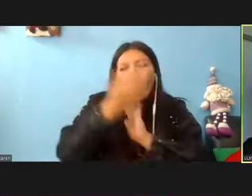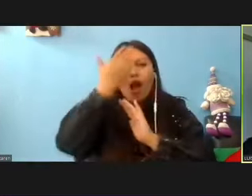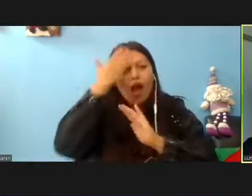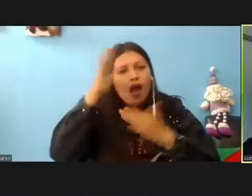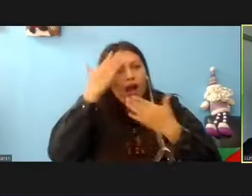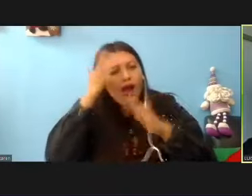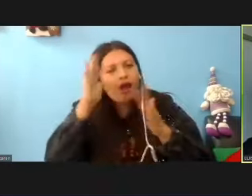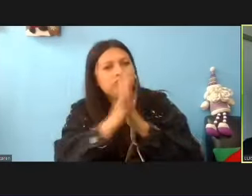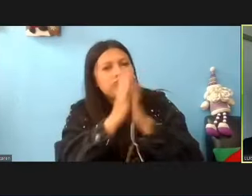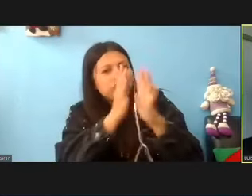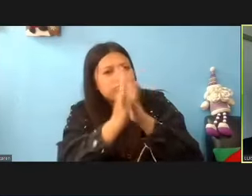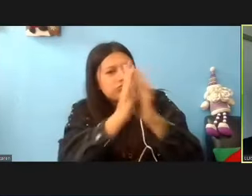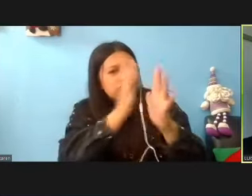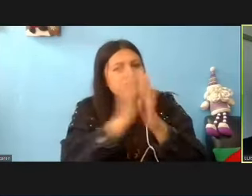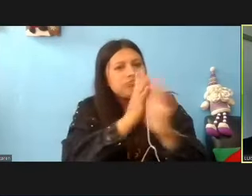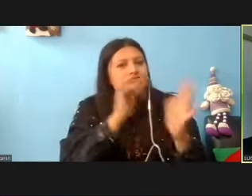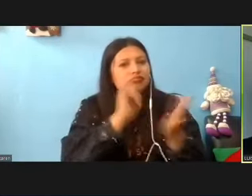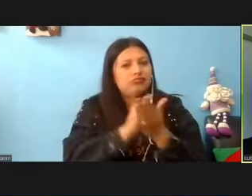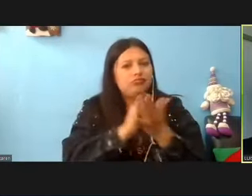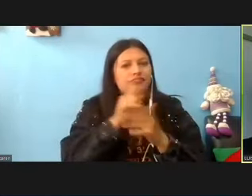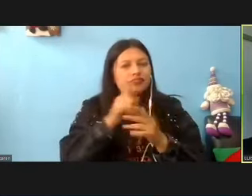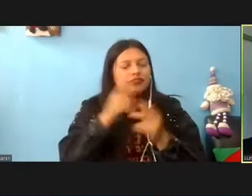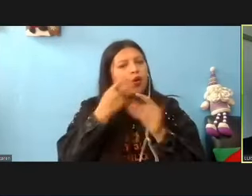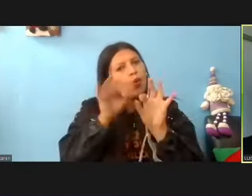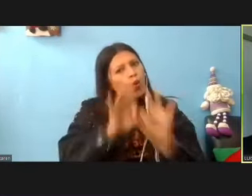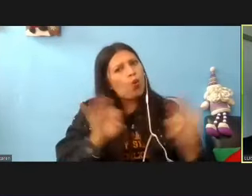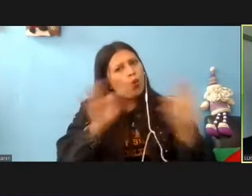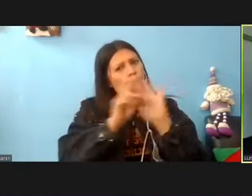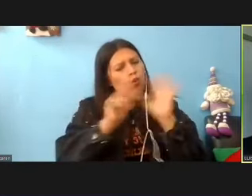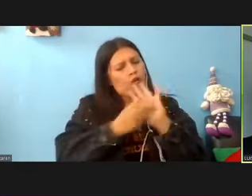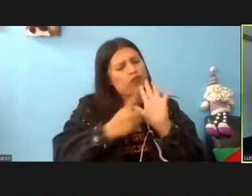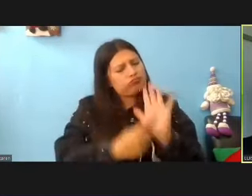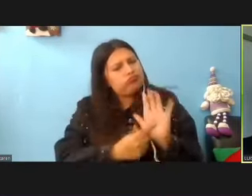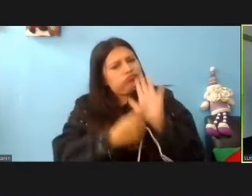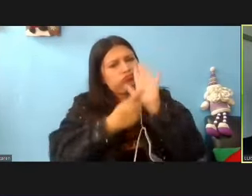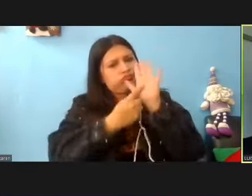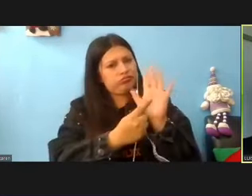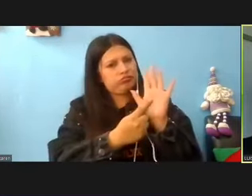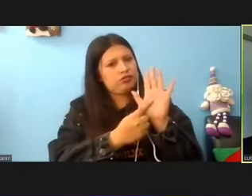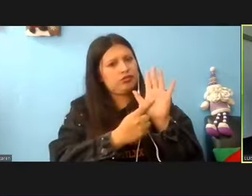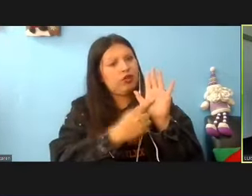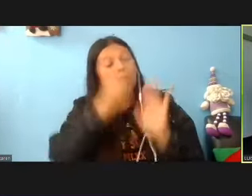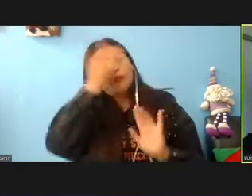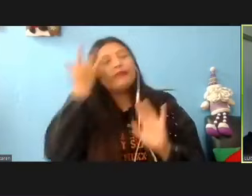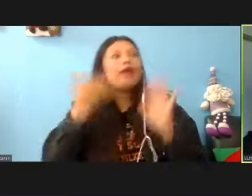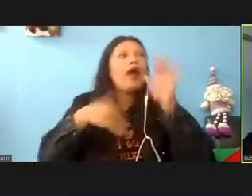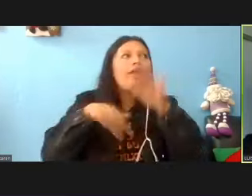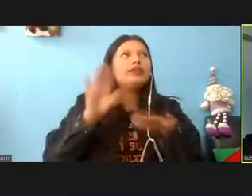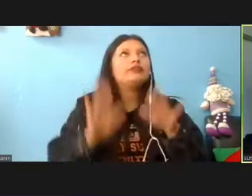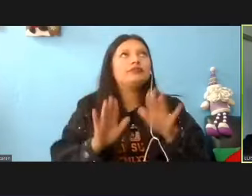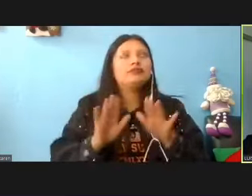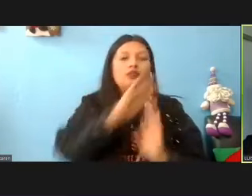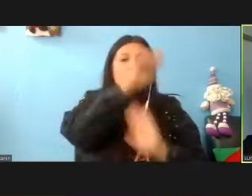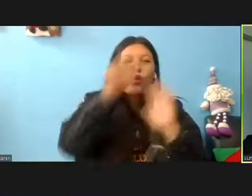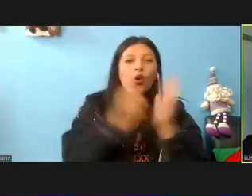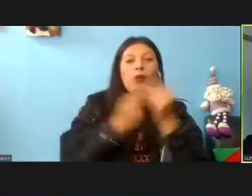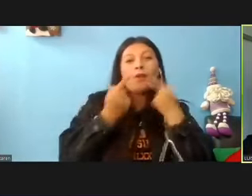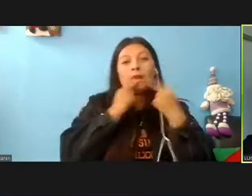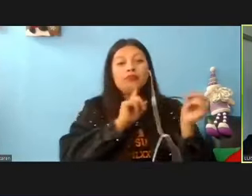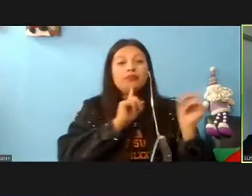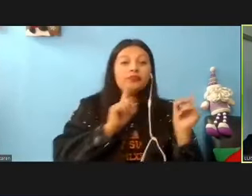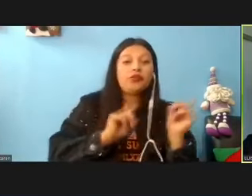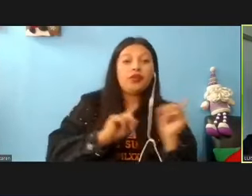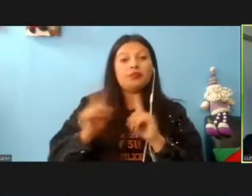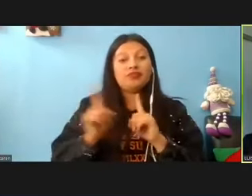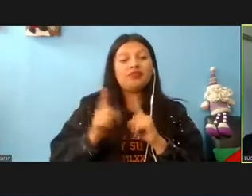poseen, que la vean como algo valioso, como algo importante, porque a veces todos estos discursos en los que